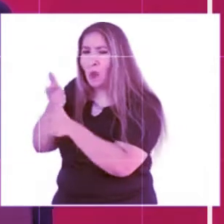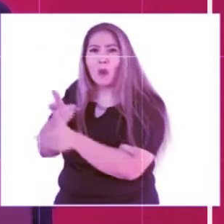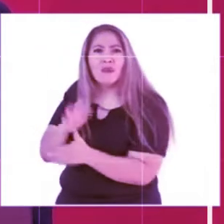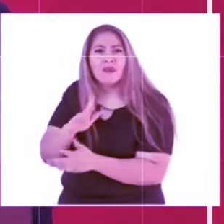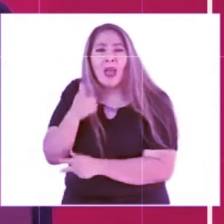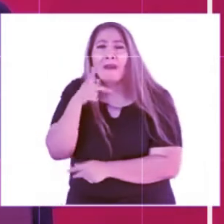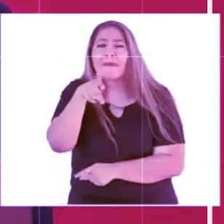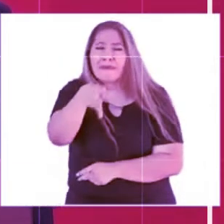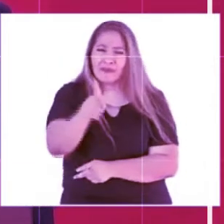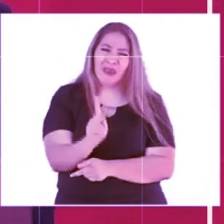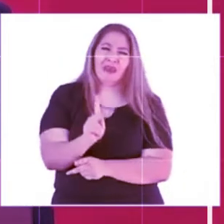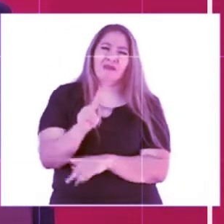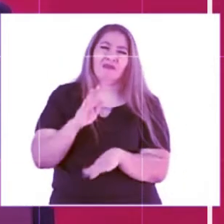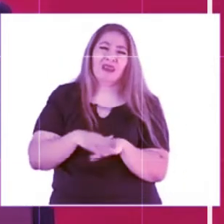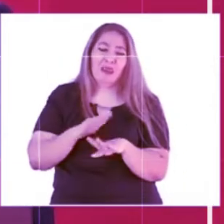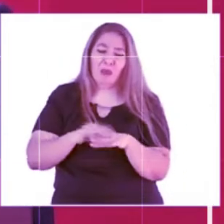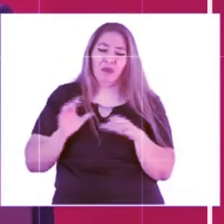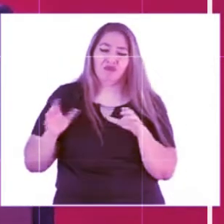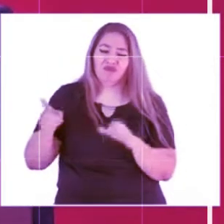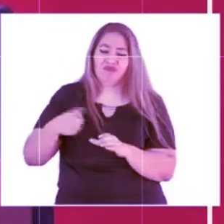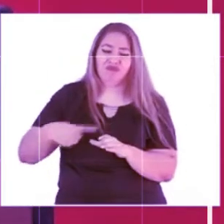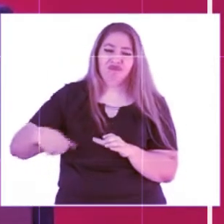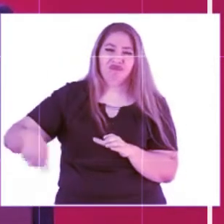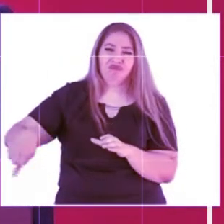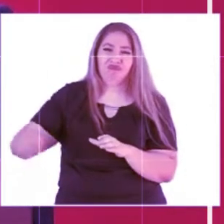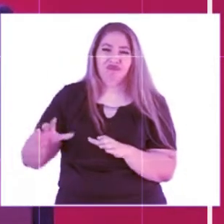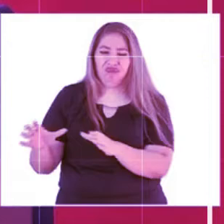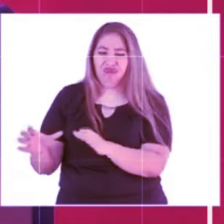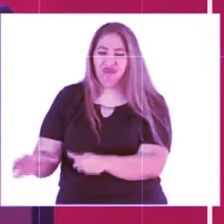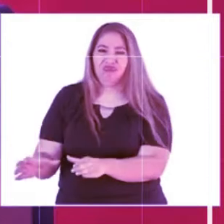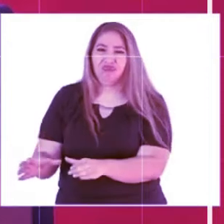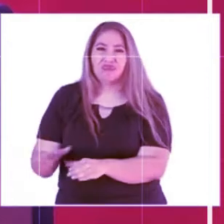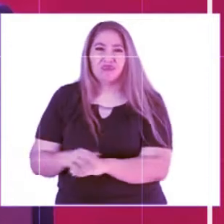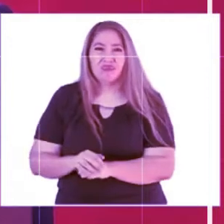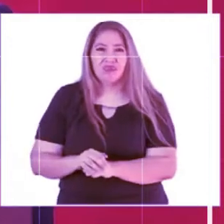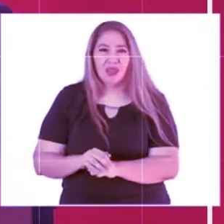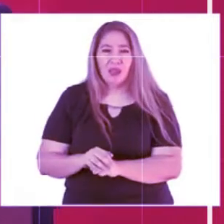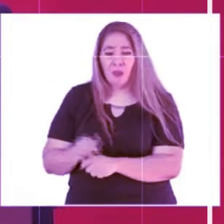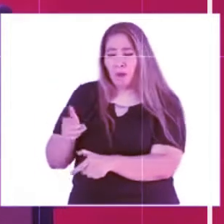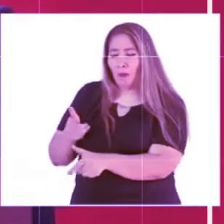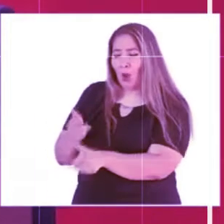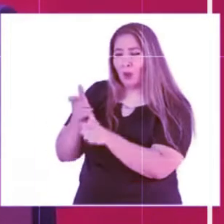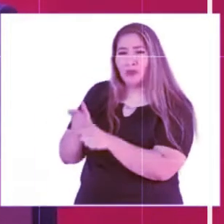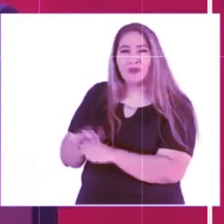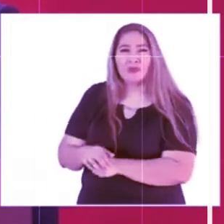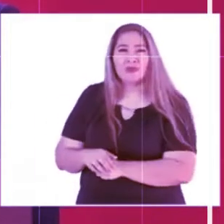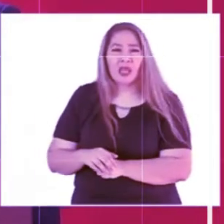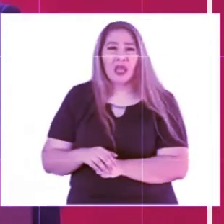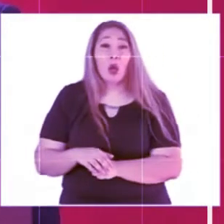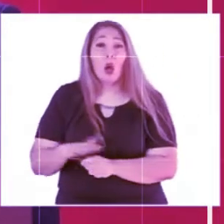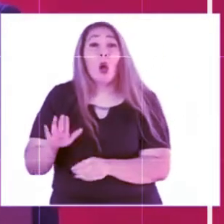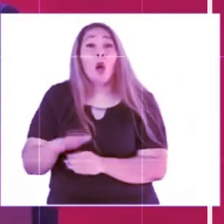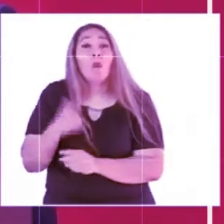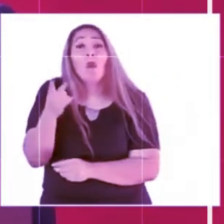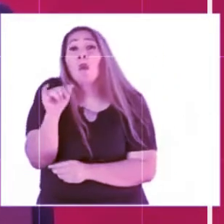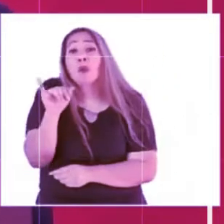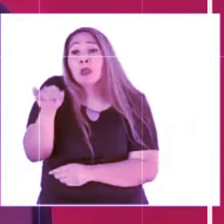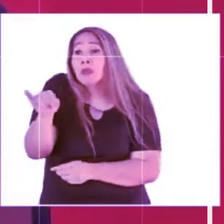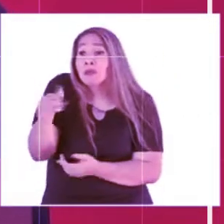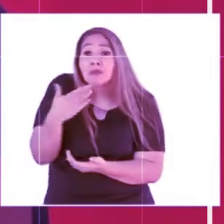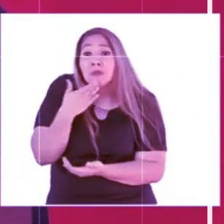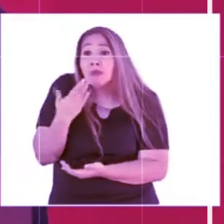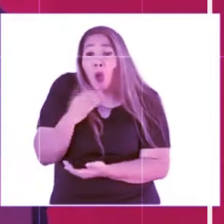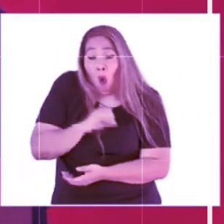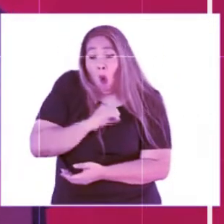pero a la mayoría de los súbditos celestes se le ejecutó porque sí,